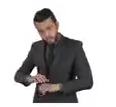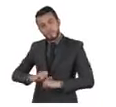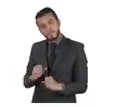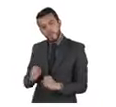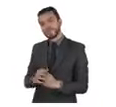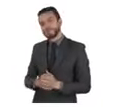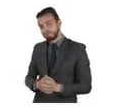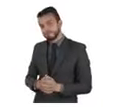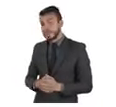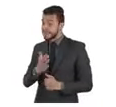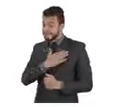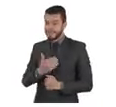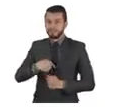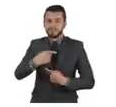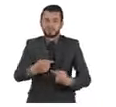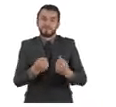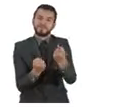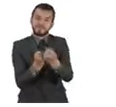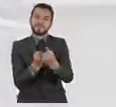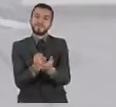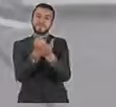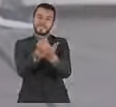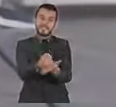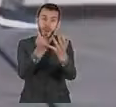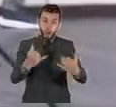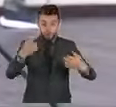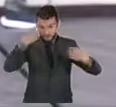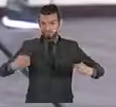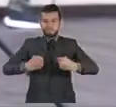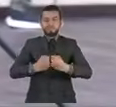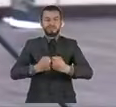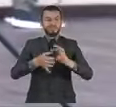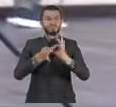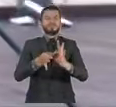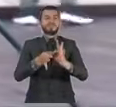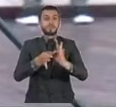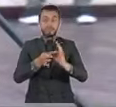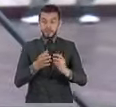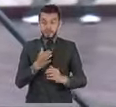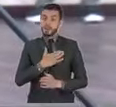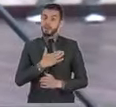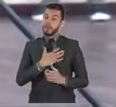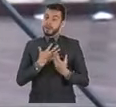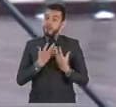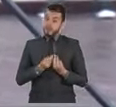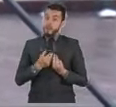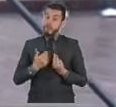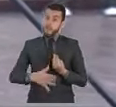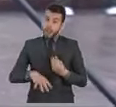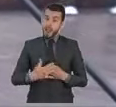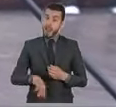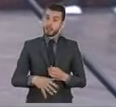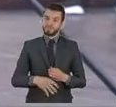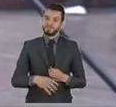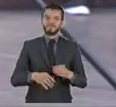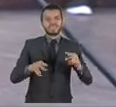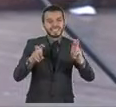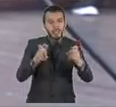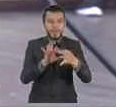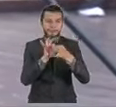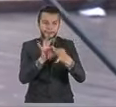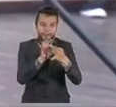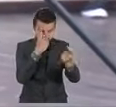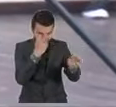queremos adherir a esta gran alianza que significa tanto para nosotros y como aliados estratégicos de la